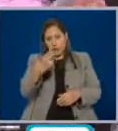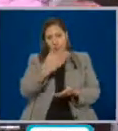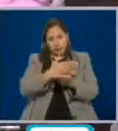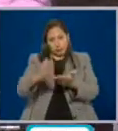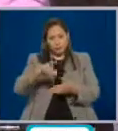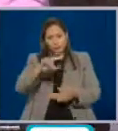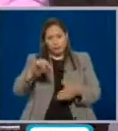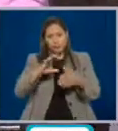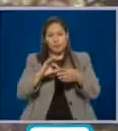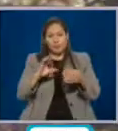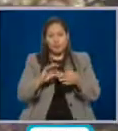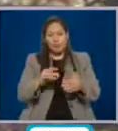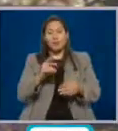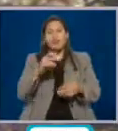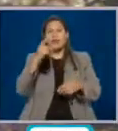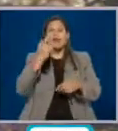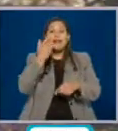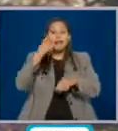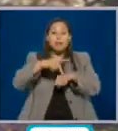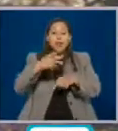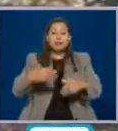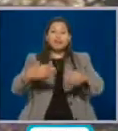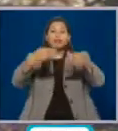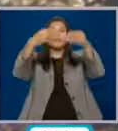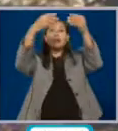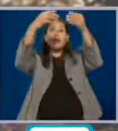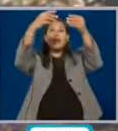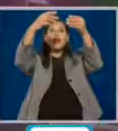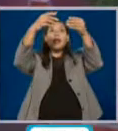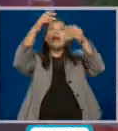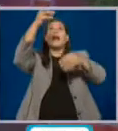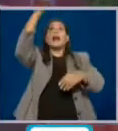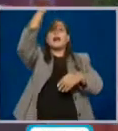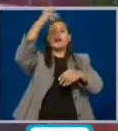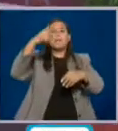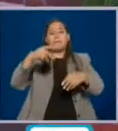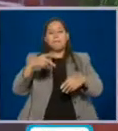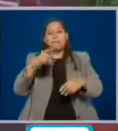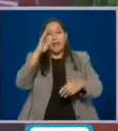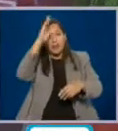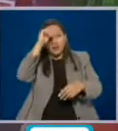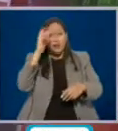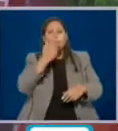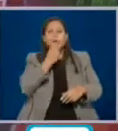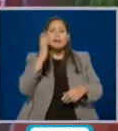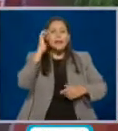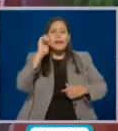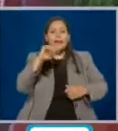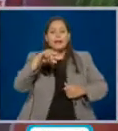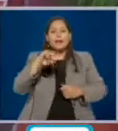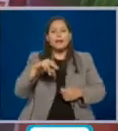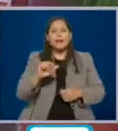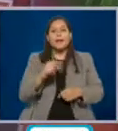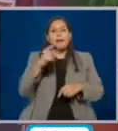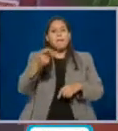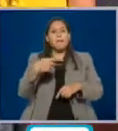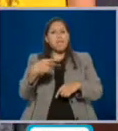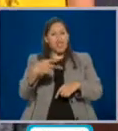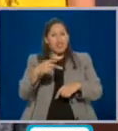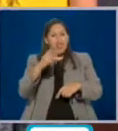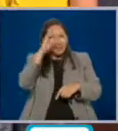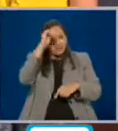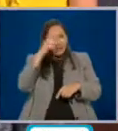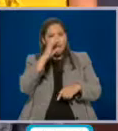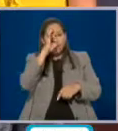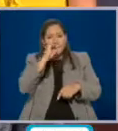pero iba a poner una columna y se dice que arriba iba a poner su pierna, porque Santana pierde Ay, ¿en serio? la pierna en manga de clavo, sí. Ay,